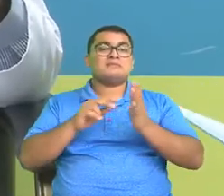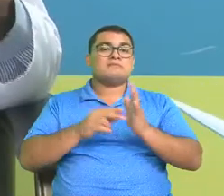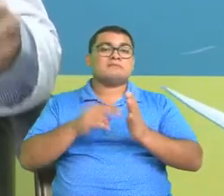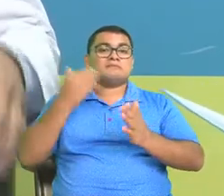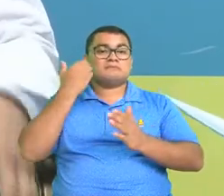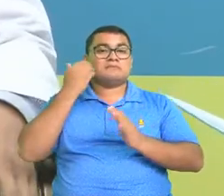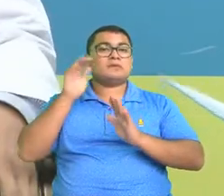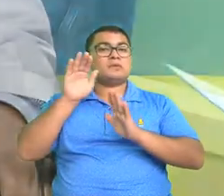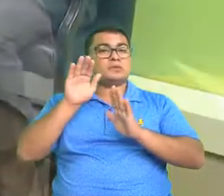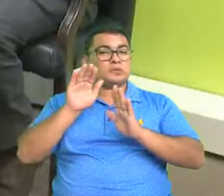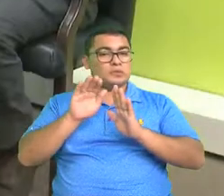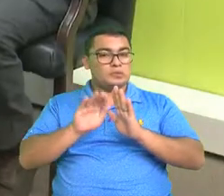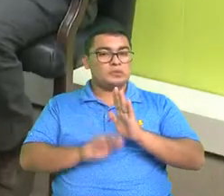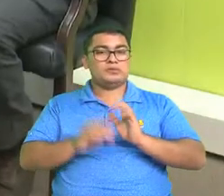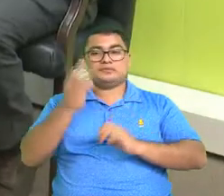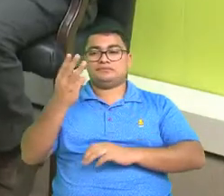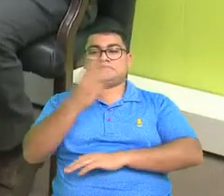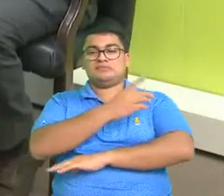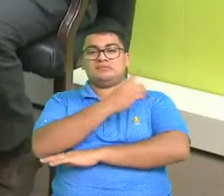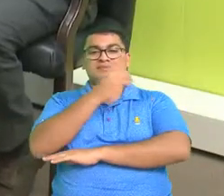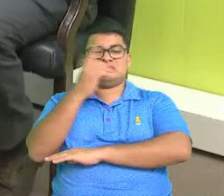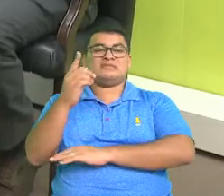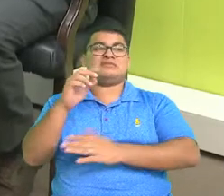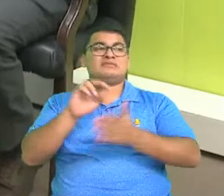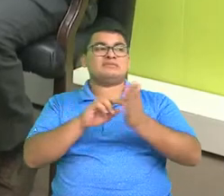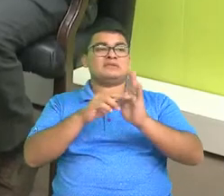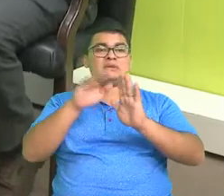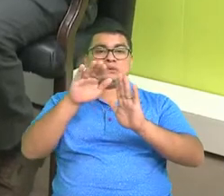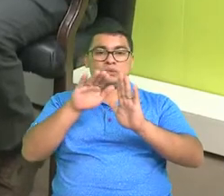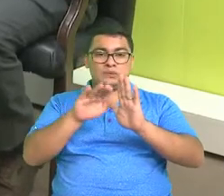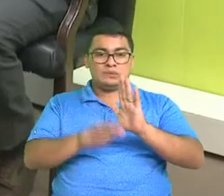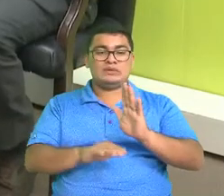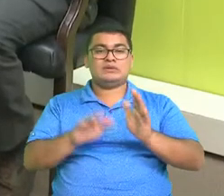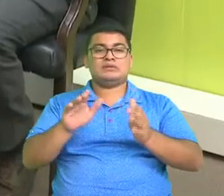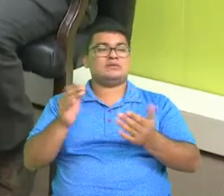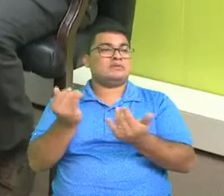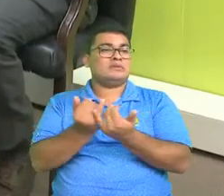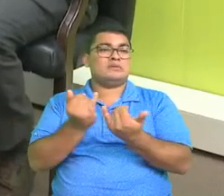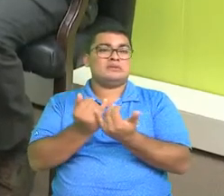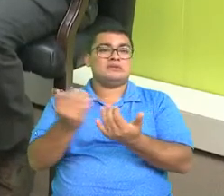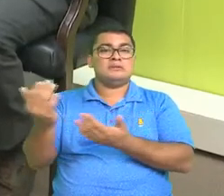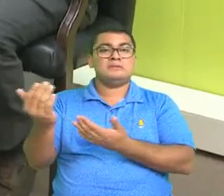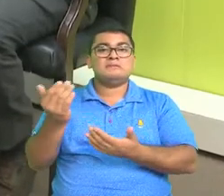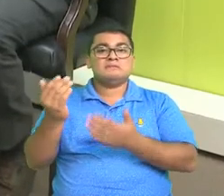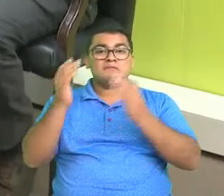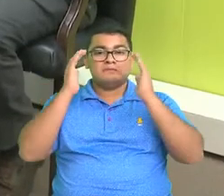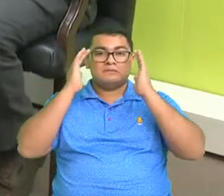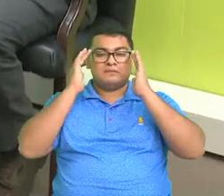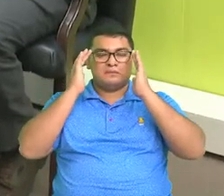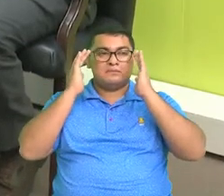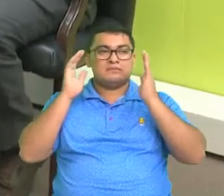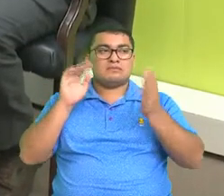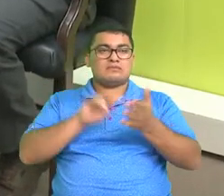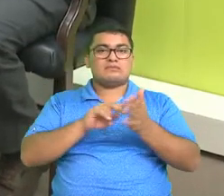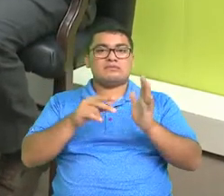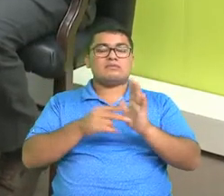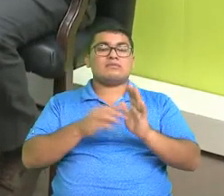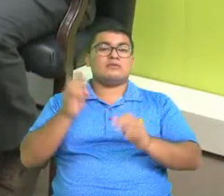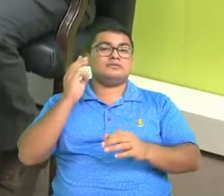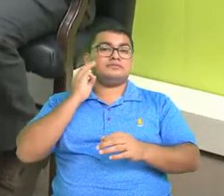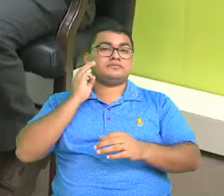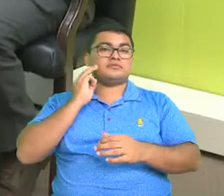síntomas. Al cabo de 3 días van a disminuir significativamente los síntomas. Es otro bebé, es otro bebé, no es el mismo. Y es la alimentación de la